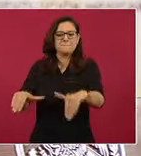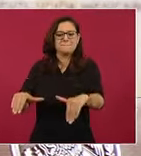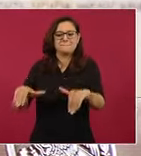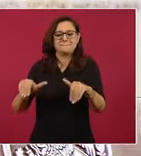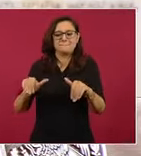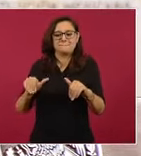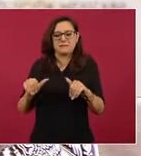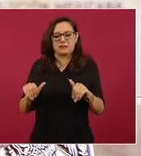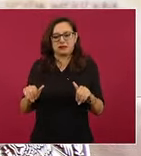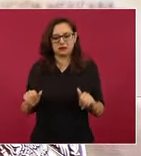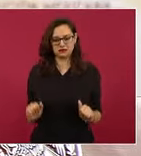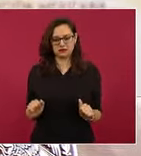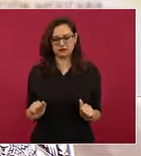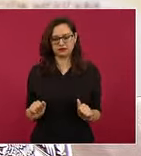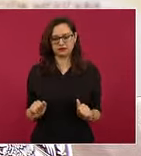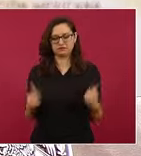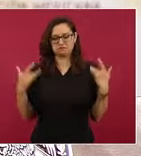la